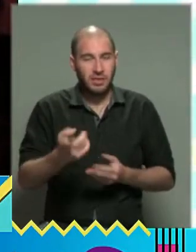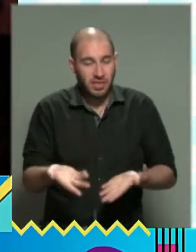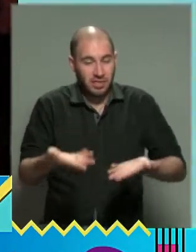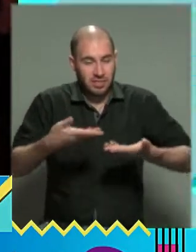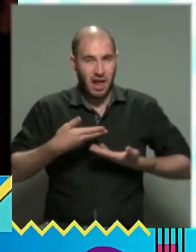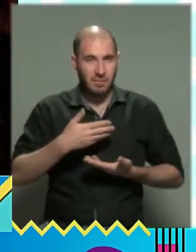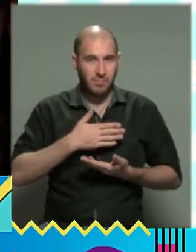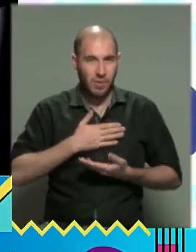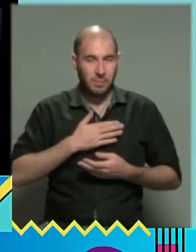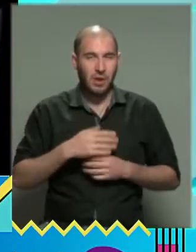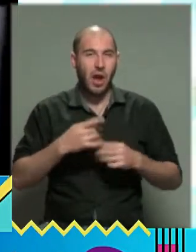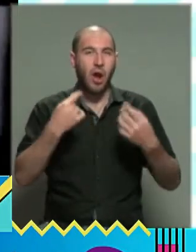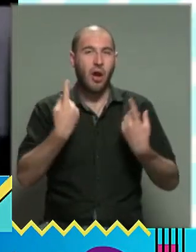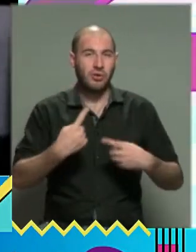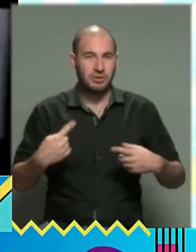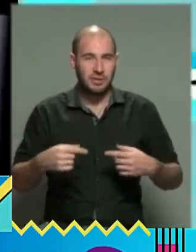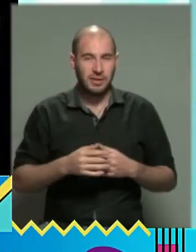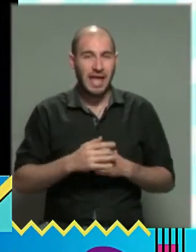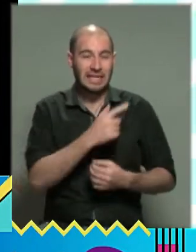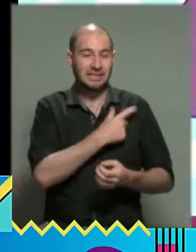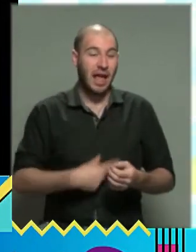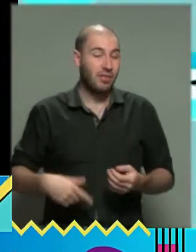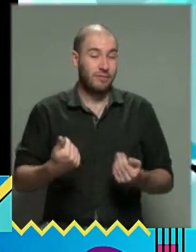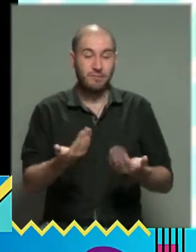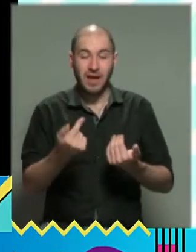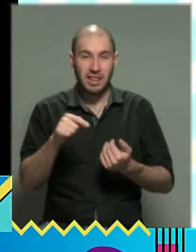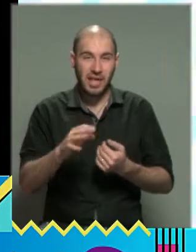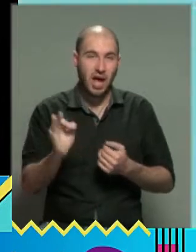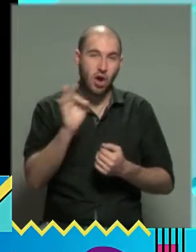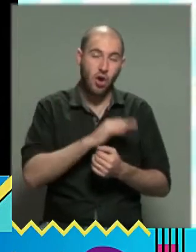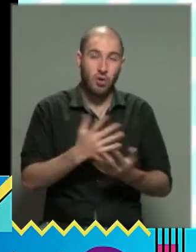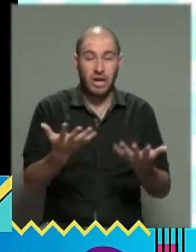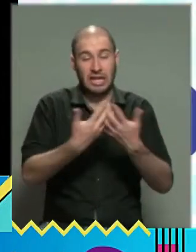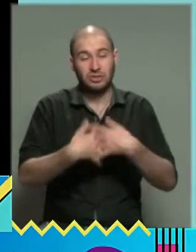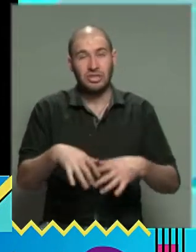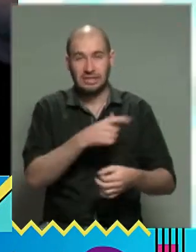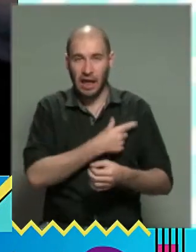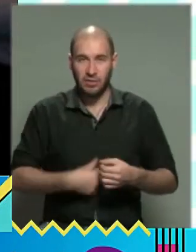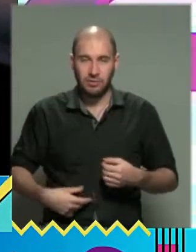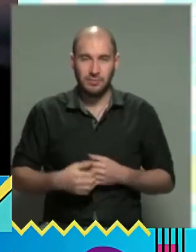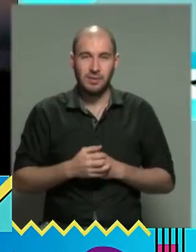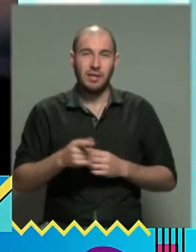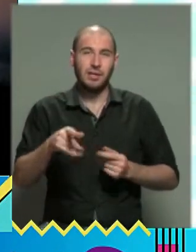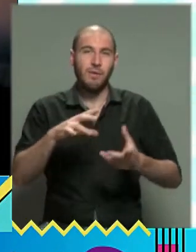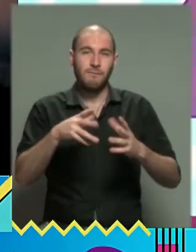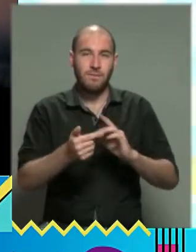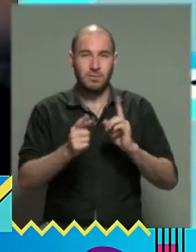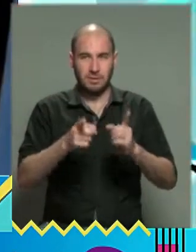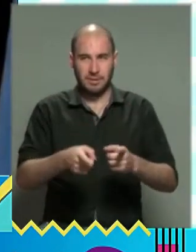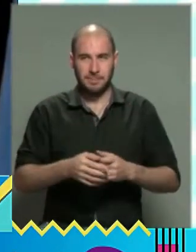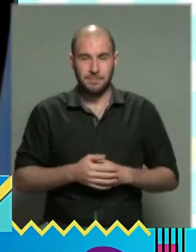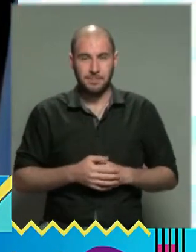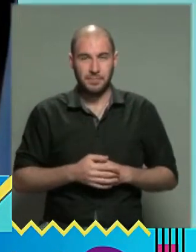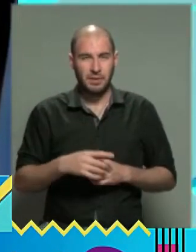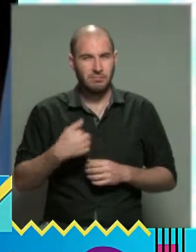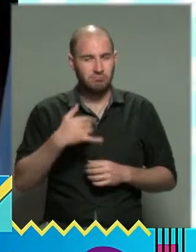misma situaciones en donde el Estado está ausente o se complementan con el Estado. Esa es una forma también donde